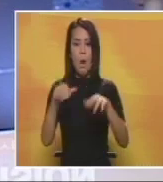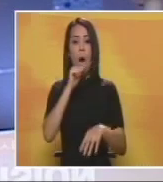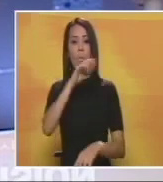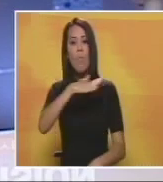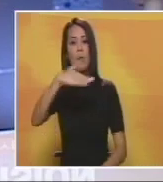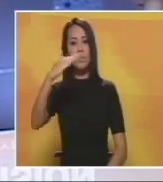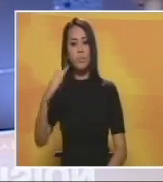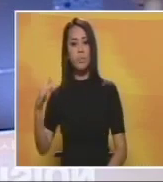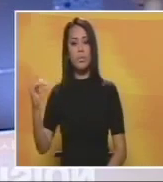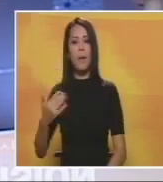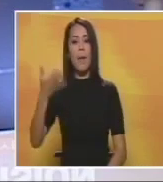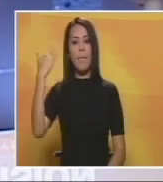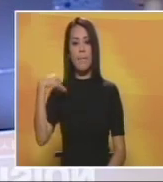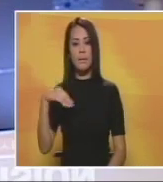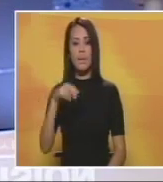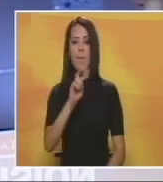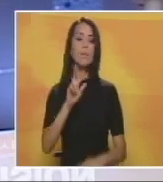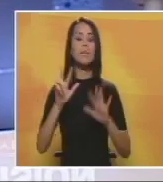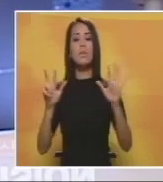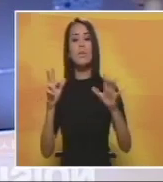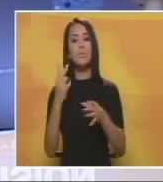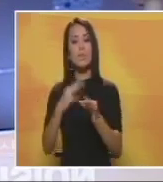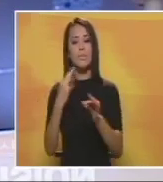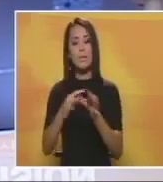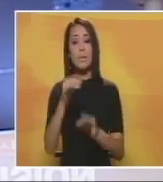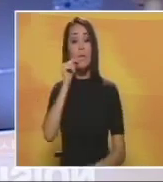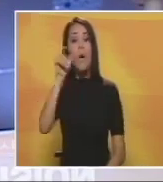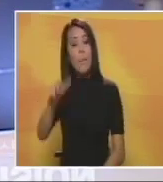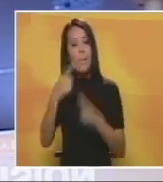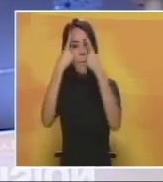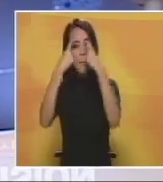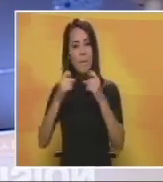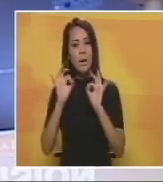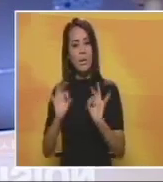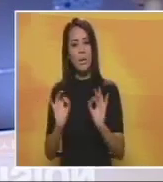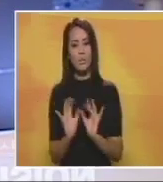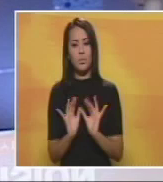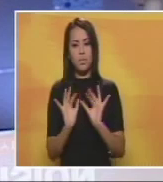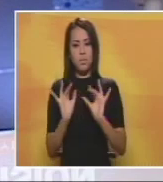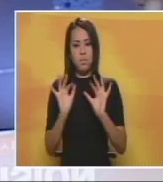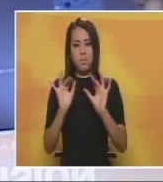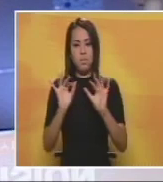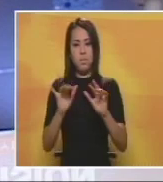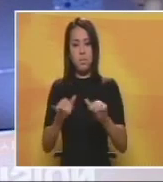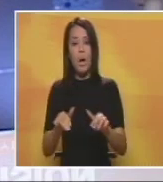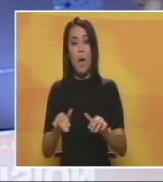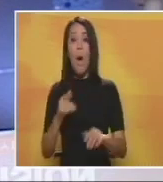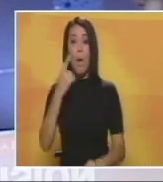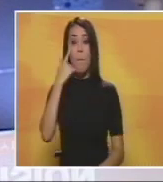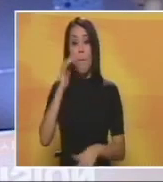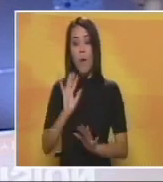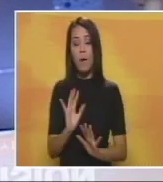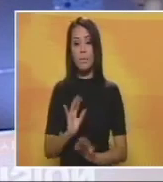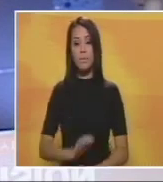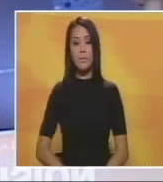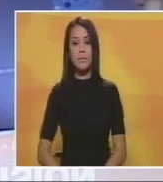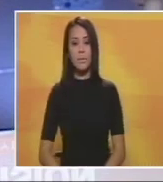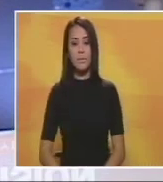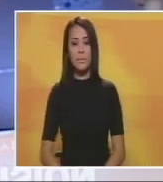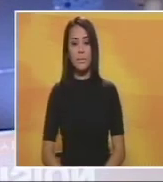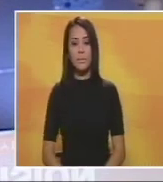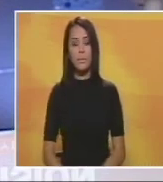de Celebes el pasado 28 de septiembre. Expertos consideran que una avalancha submarina pudo haber potenciado los efectos